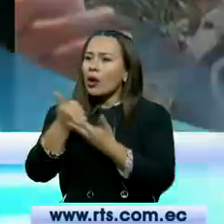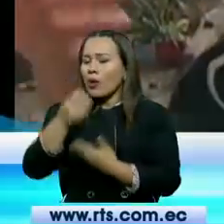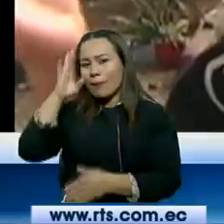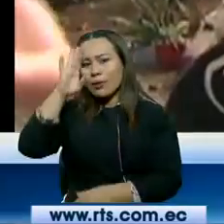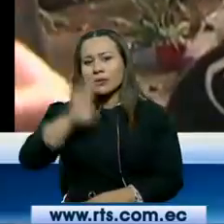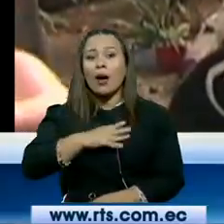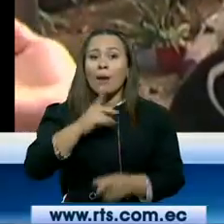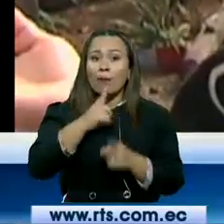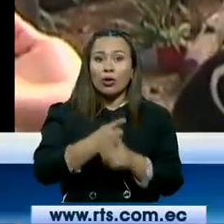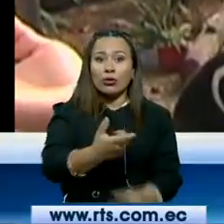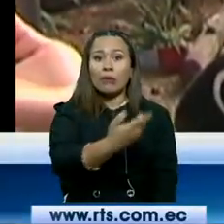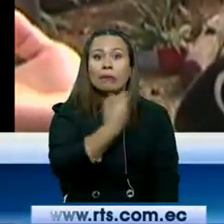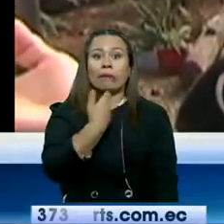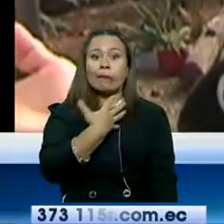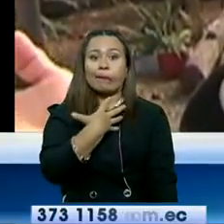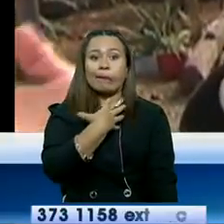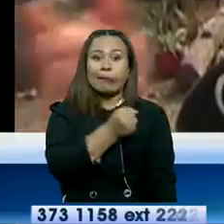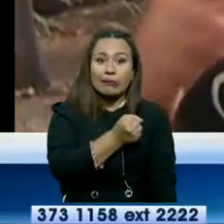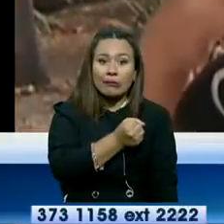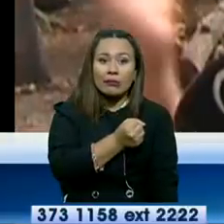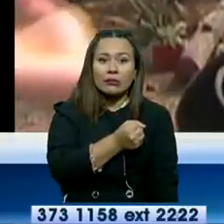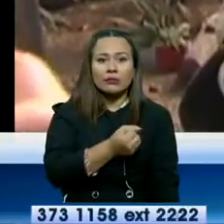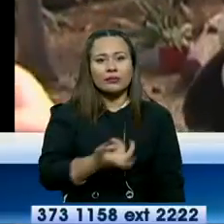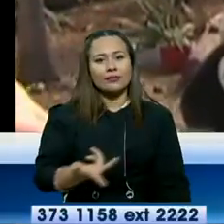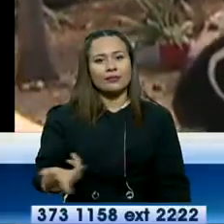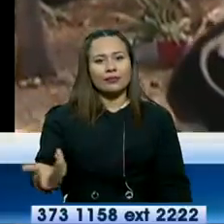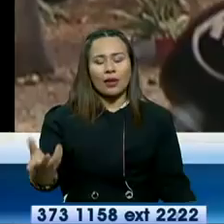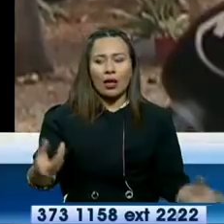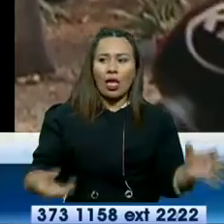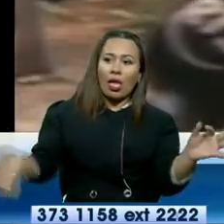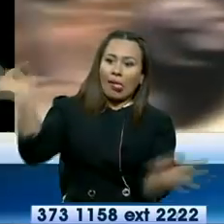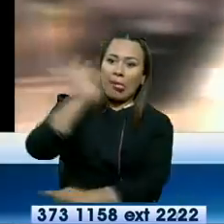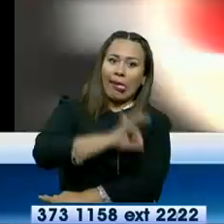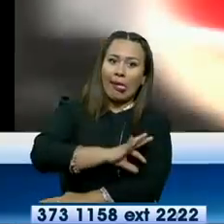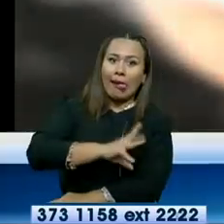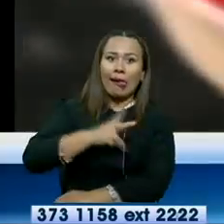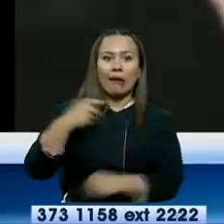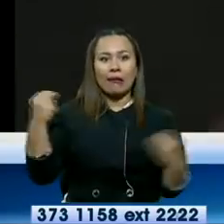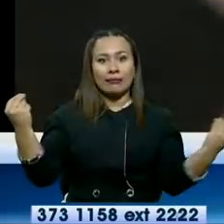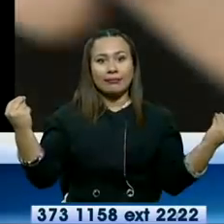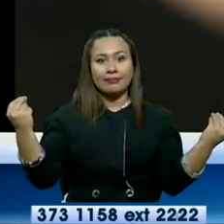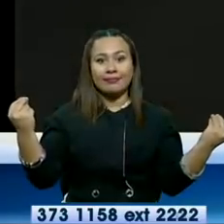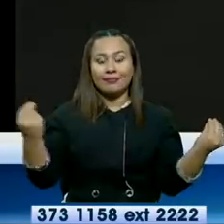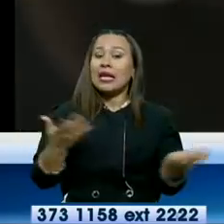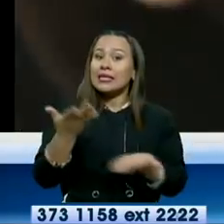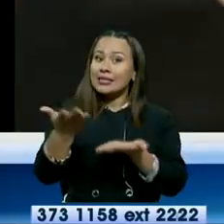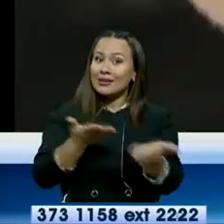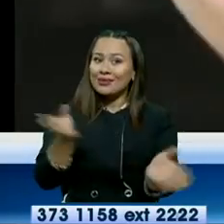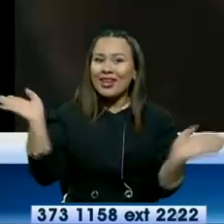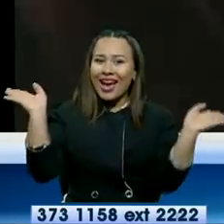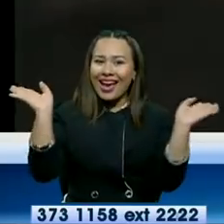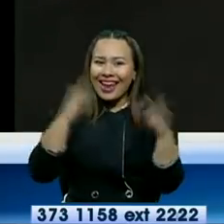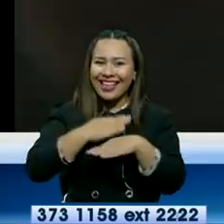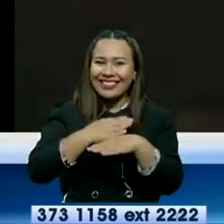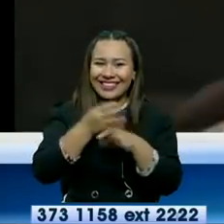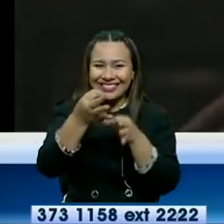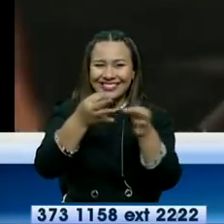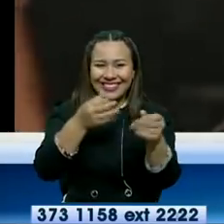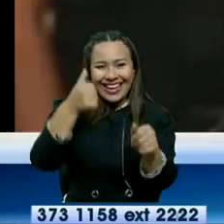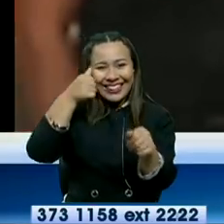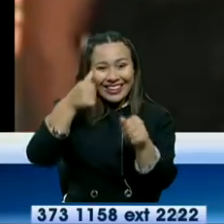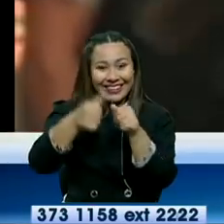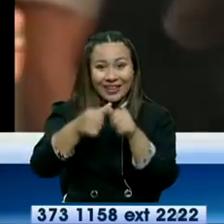eso es que los cogen y los, como se dice vulgarmente, los hubieran patas arriba y se les llevan todo. Este servicio es gratuito, como le explica y lo